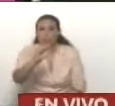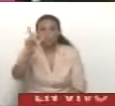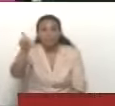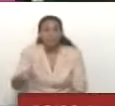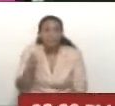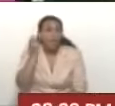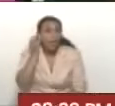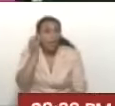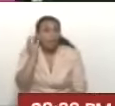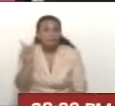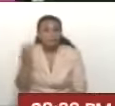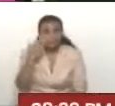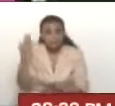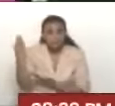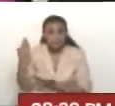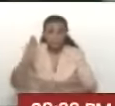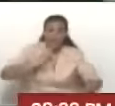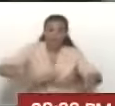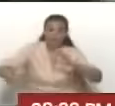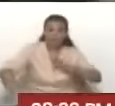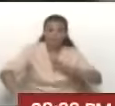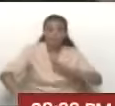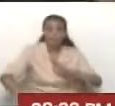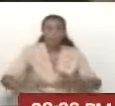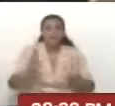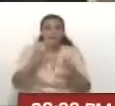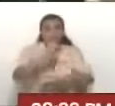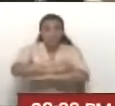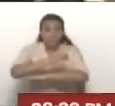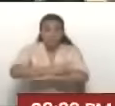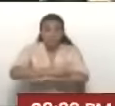deportista, karateca.